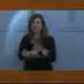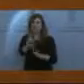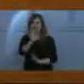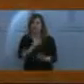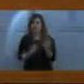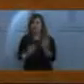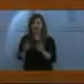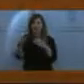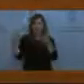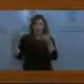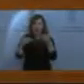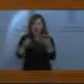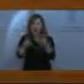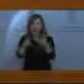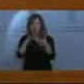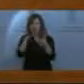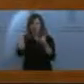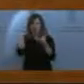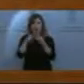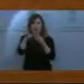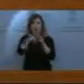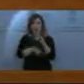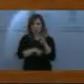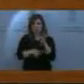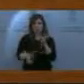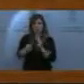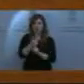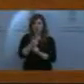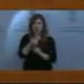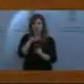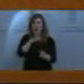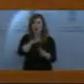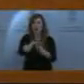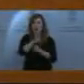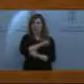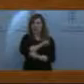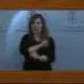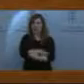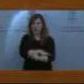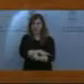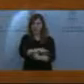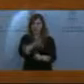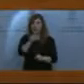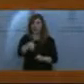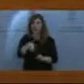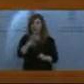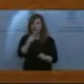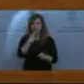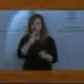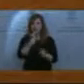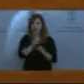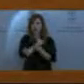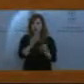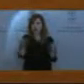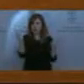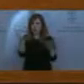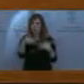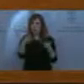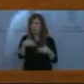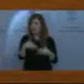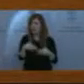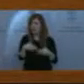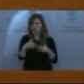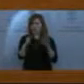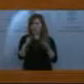que están orientadas a la consecución de los objetivos, evidentemente, en el ámbito deportivo. Y como tal, me reitero que no hay ninguna. Y se lo voy a explicar. Mire, las